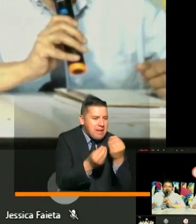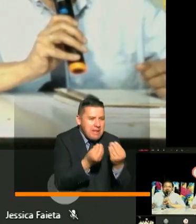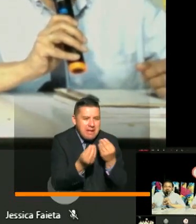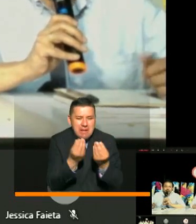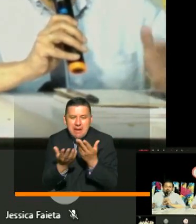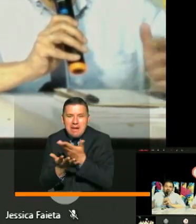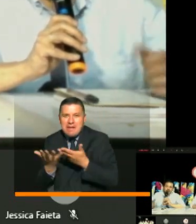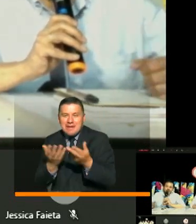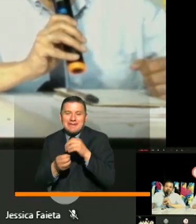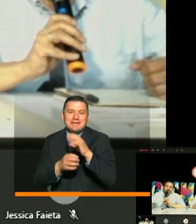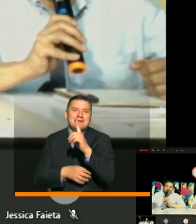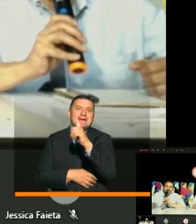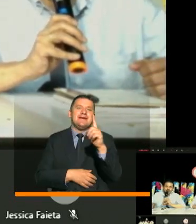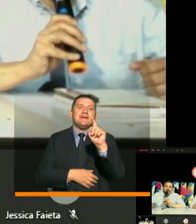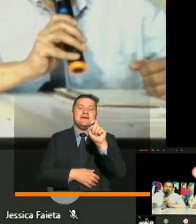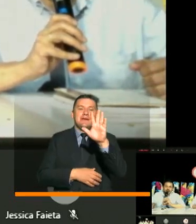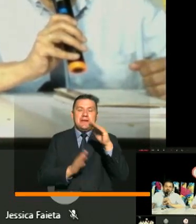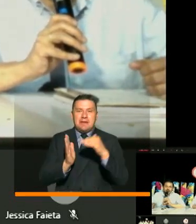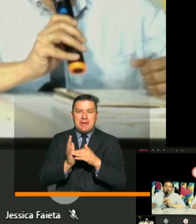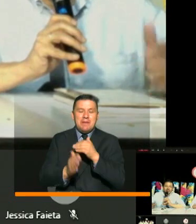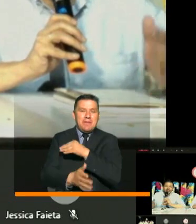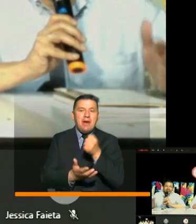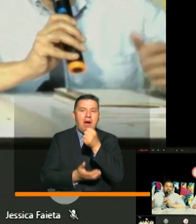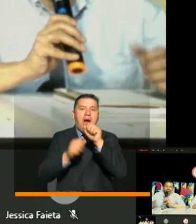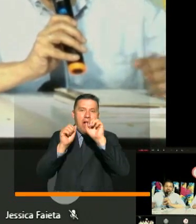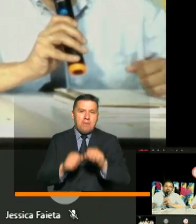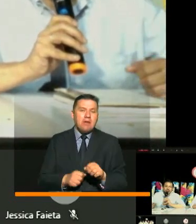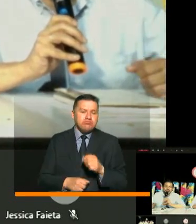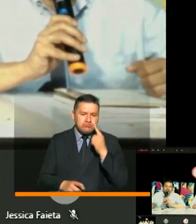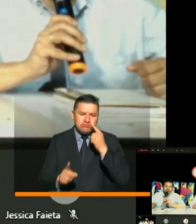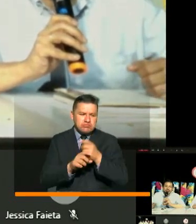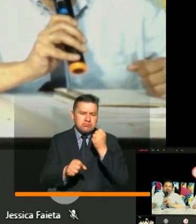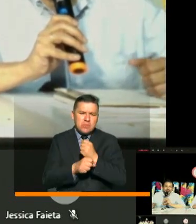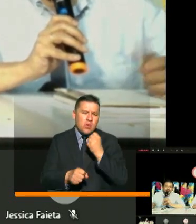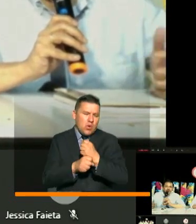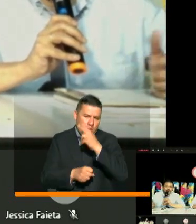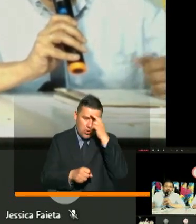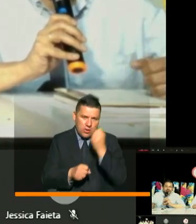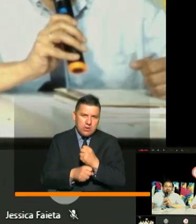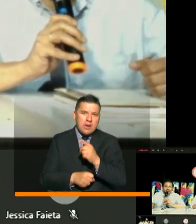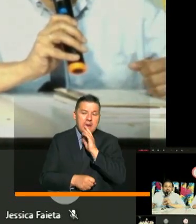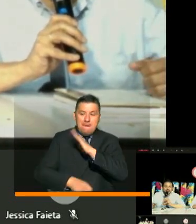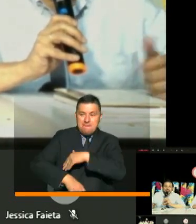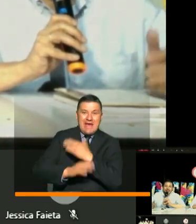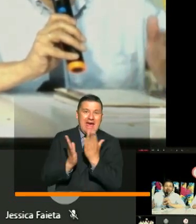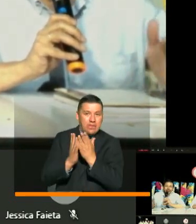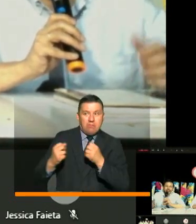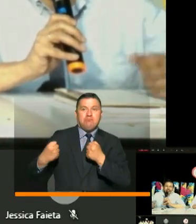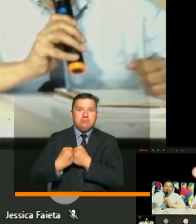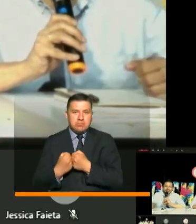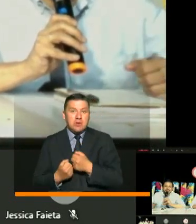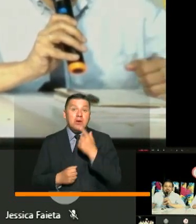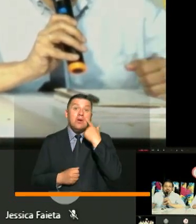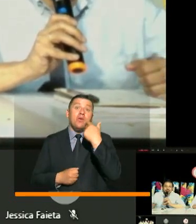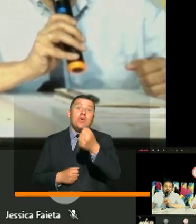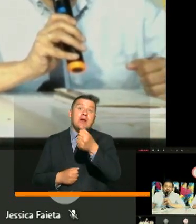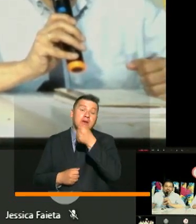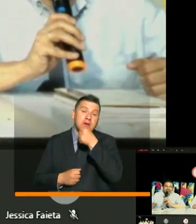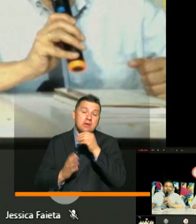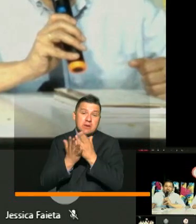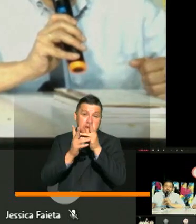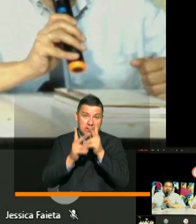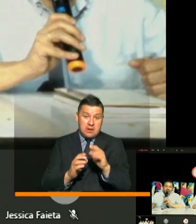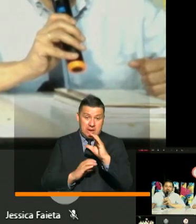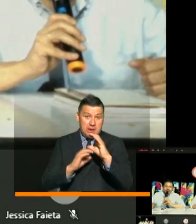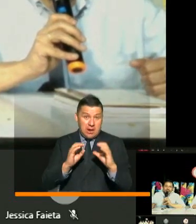Ministerio de Hacienda por 167 mil millones de pesos. Estamos trabajando intensamente con la señora ministra de Educación. La buena noticia para los